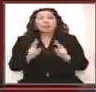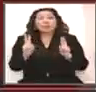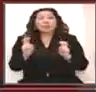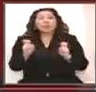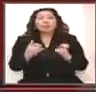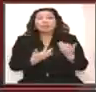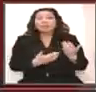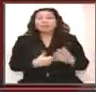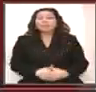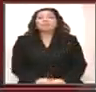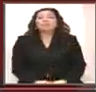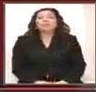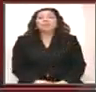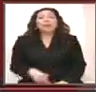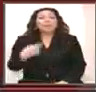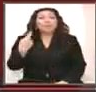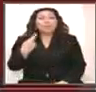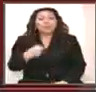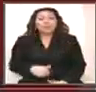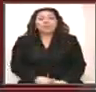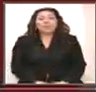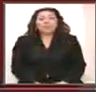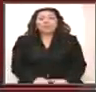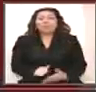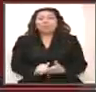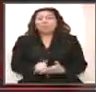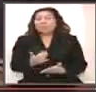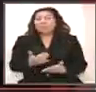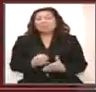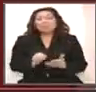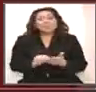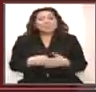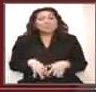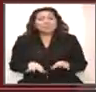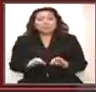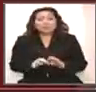temas pendientes de política criminal que nos parecen